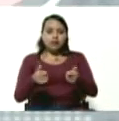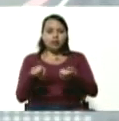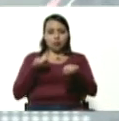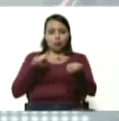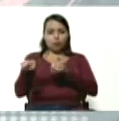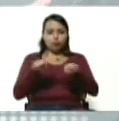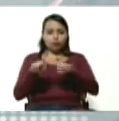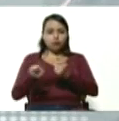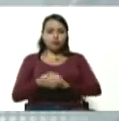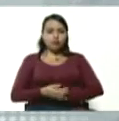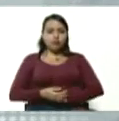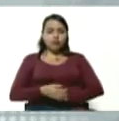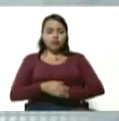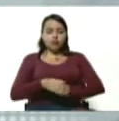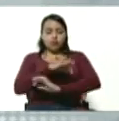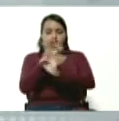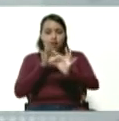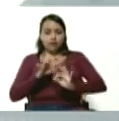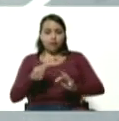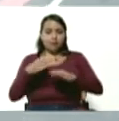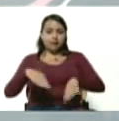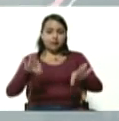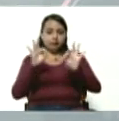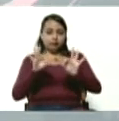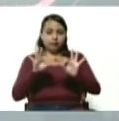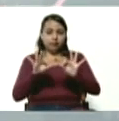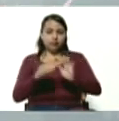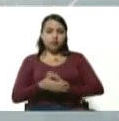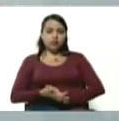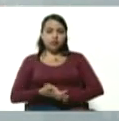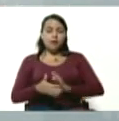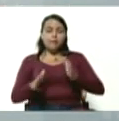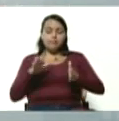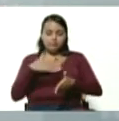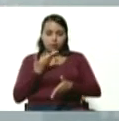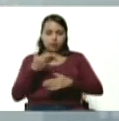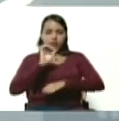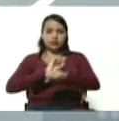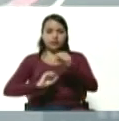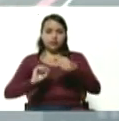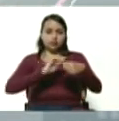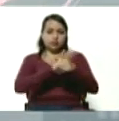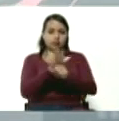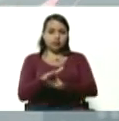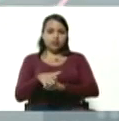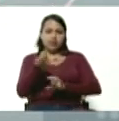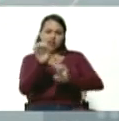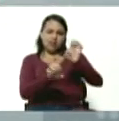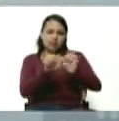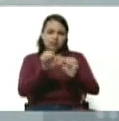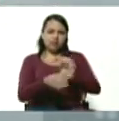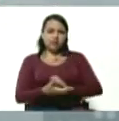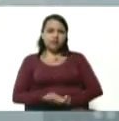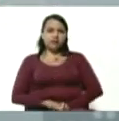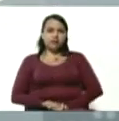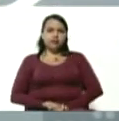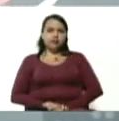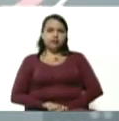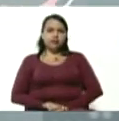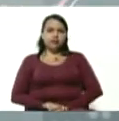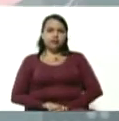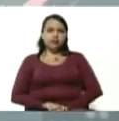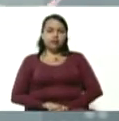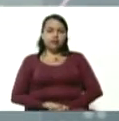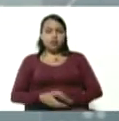con el protocolo establecido por el Ministerio del Poder Popular para la Salud. La evaluación fue torpida, no